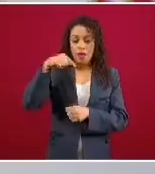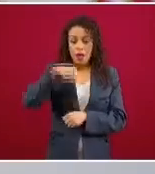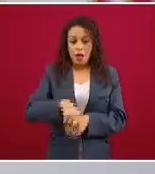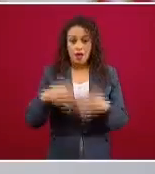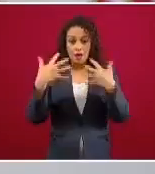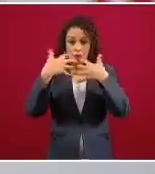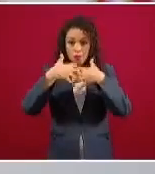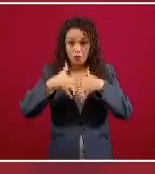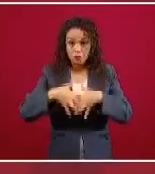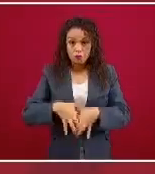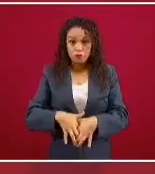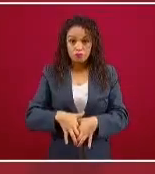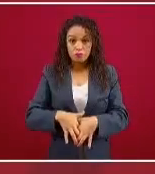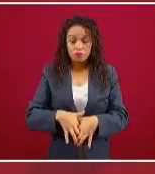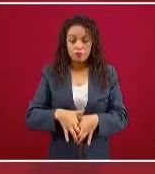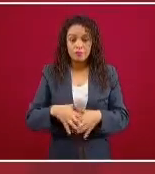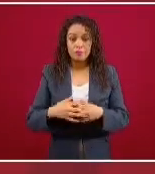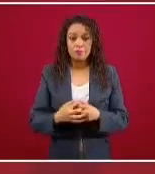aquí